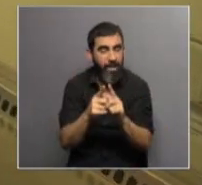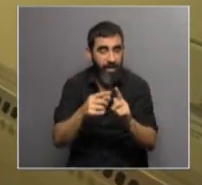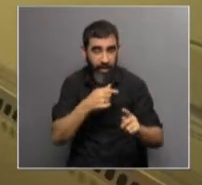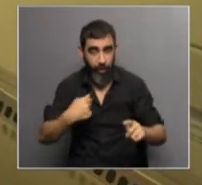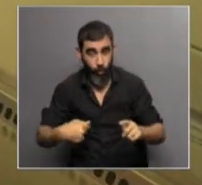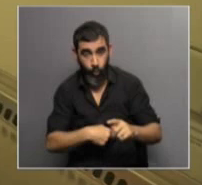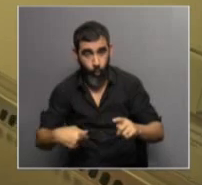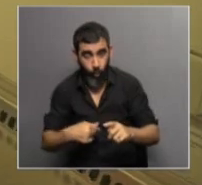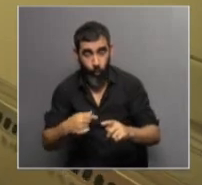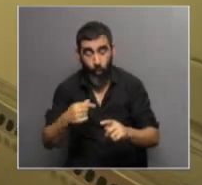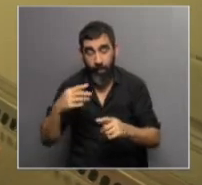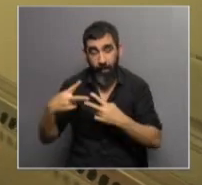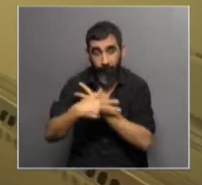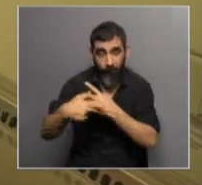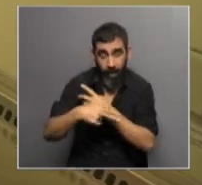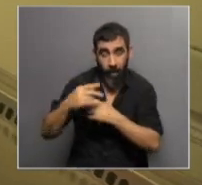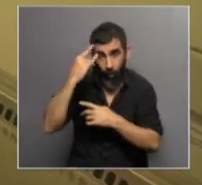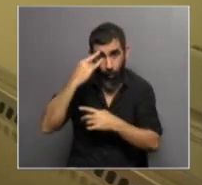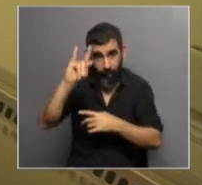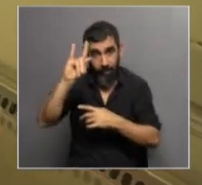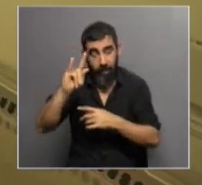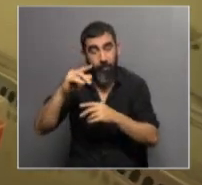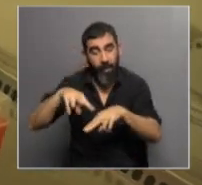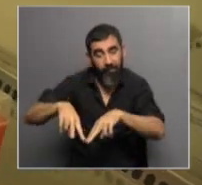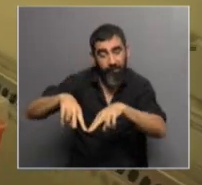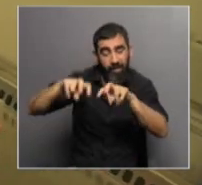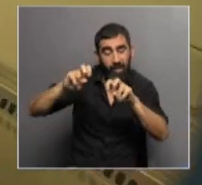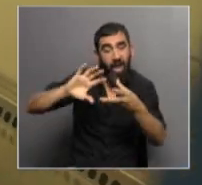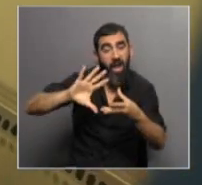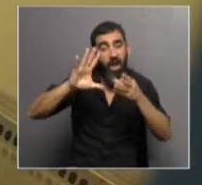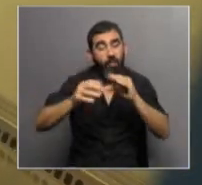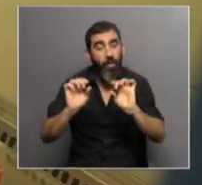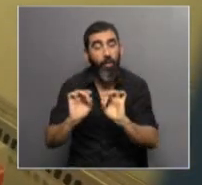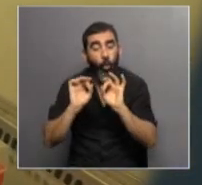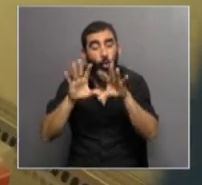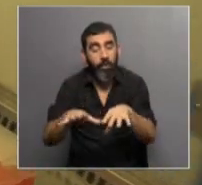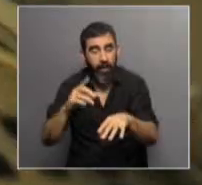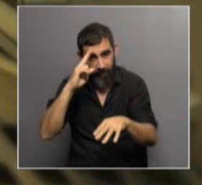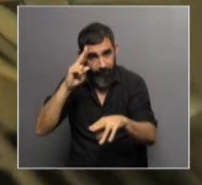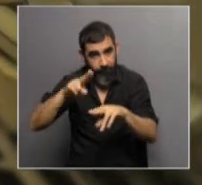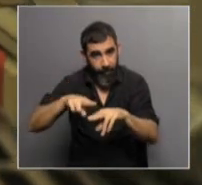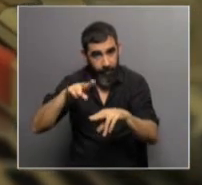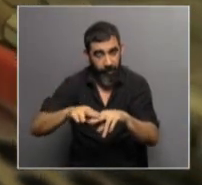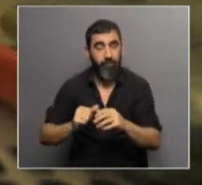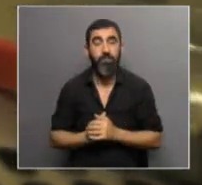ovino bovino para estudiarla este el modelo de infección con salmonela